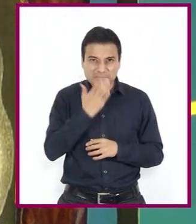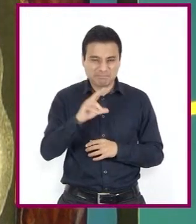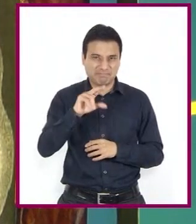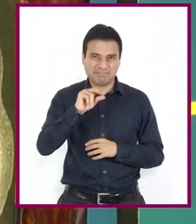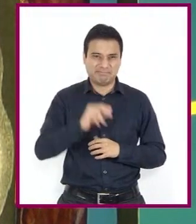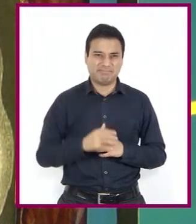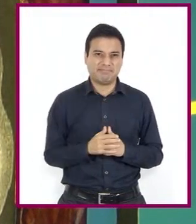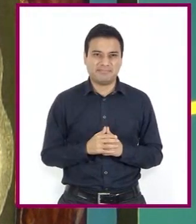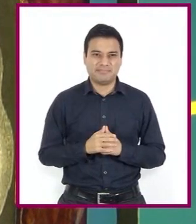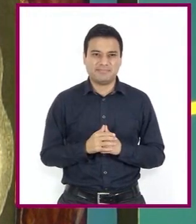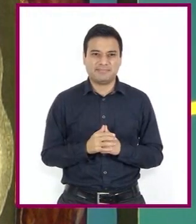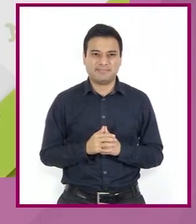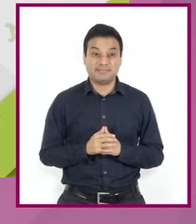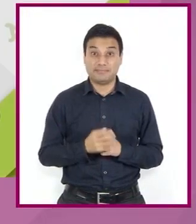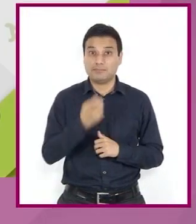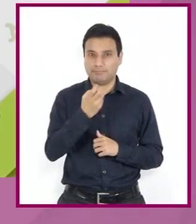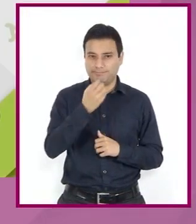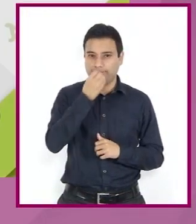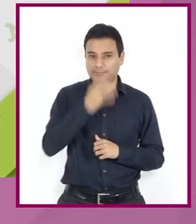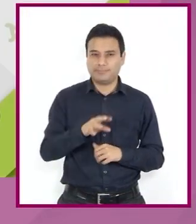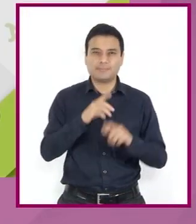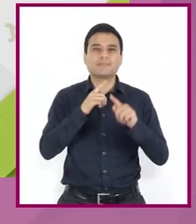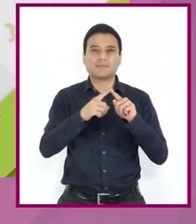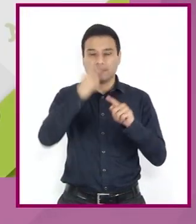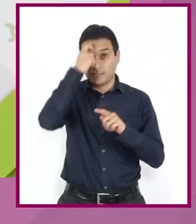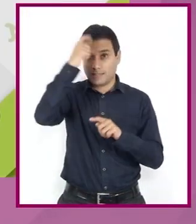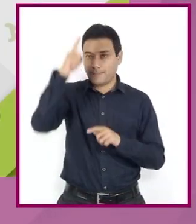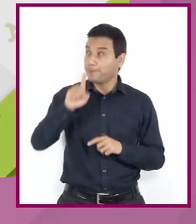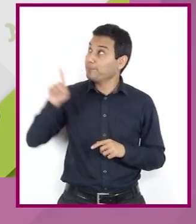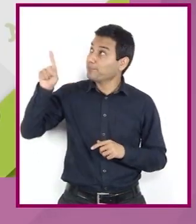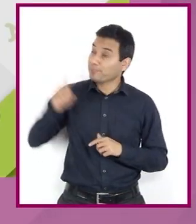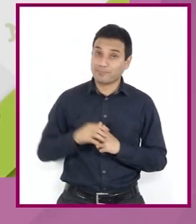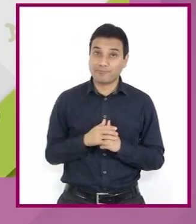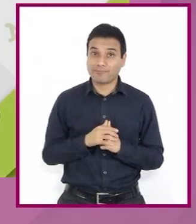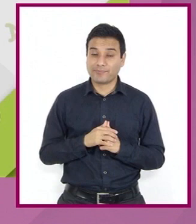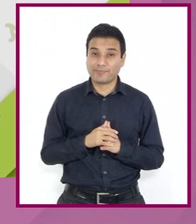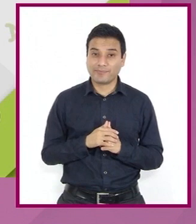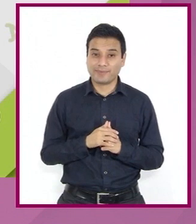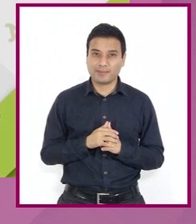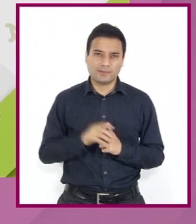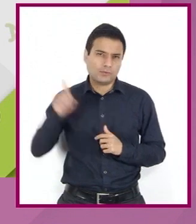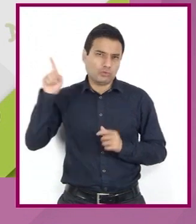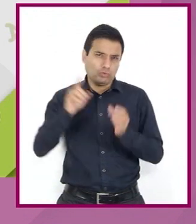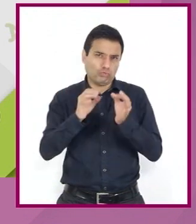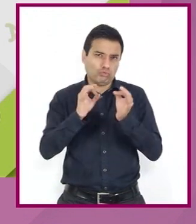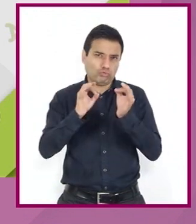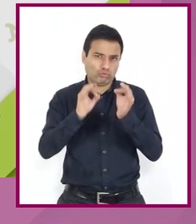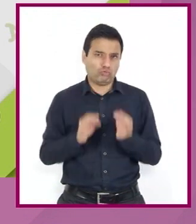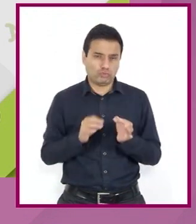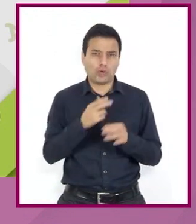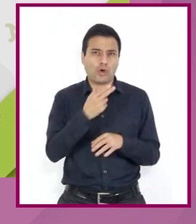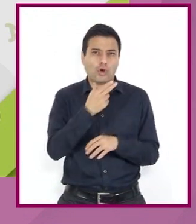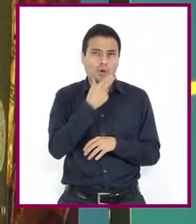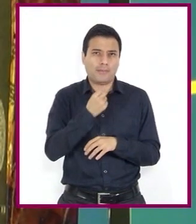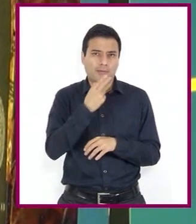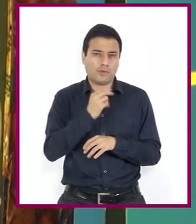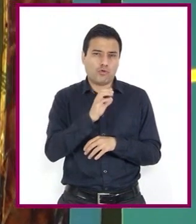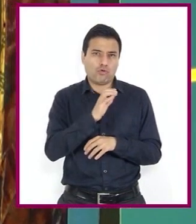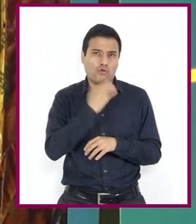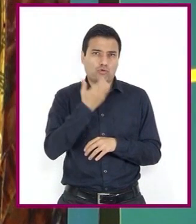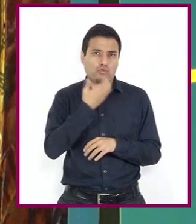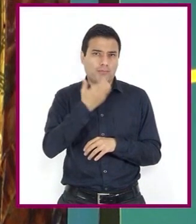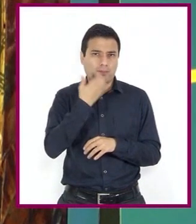Esta es una obra maestra de Ernest Haeckel, quien fue parte importante de la divulgación